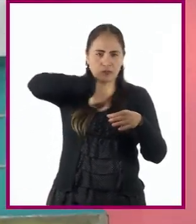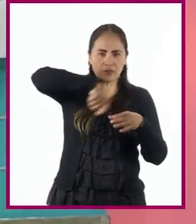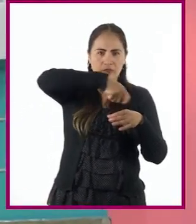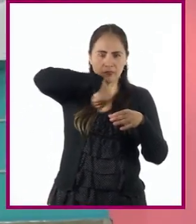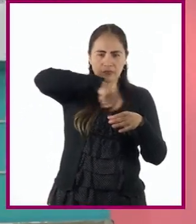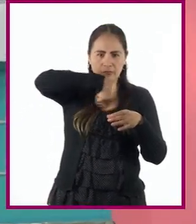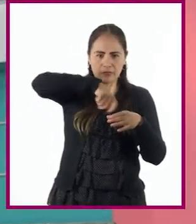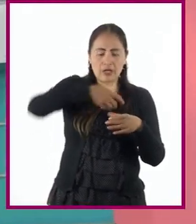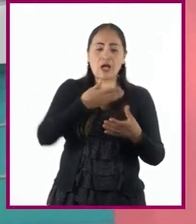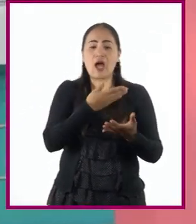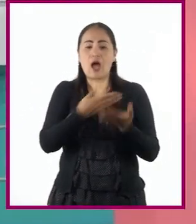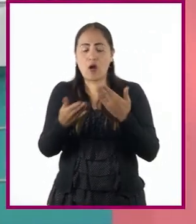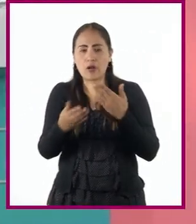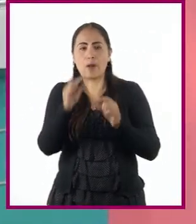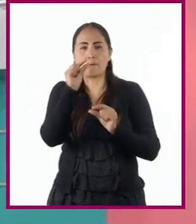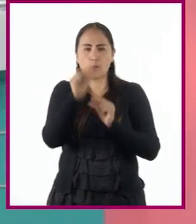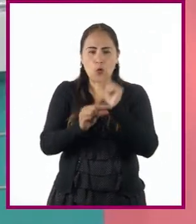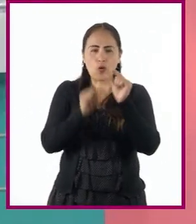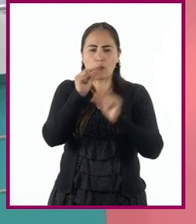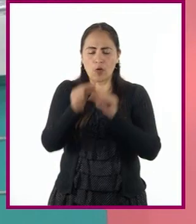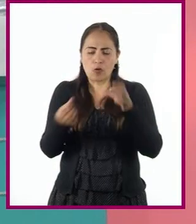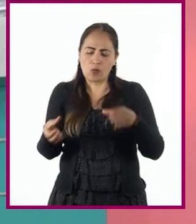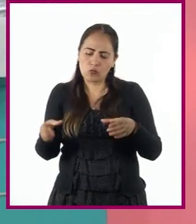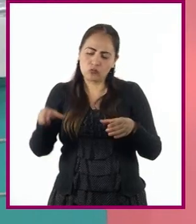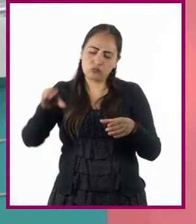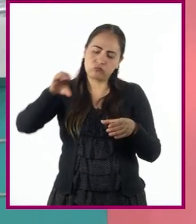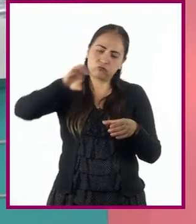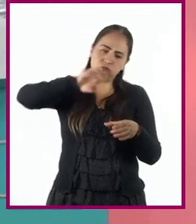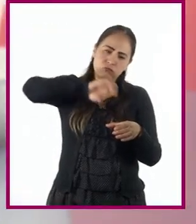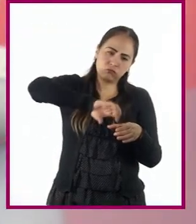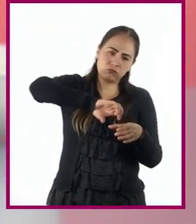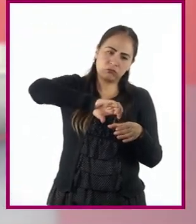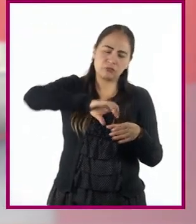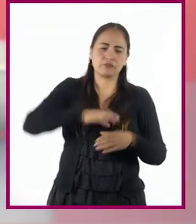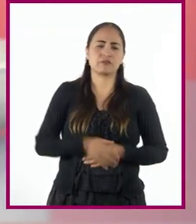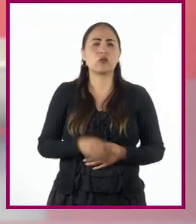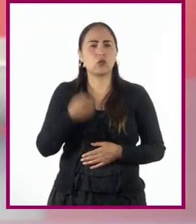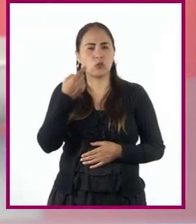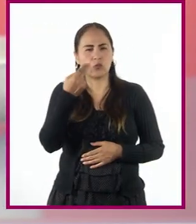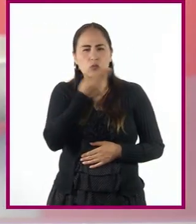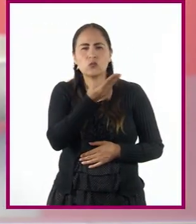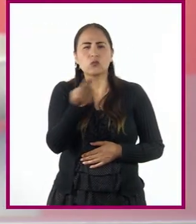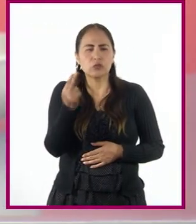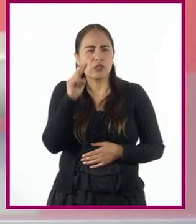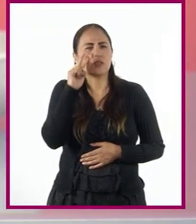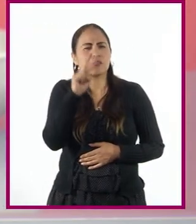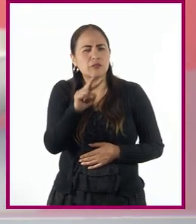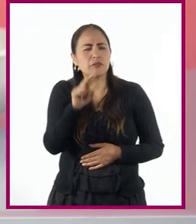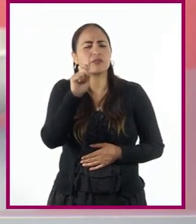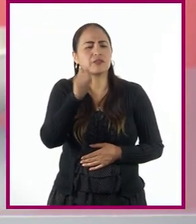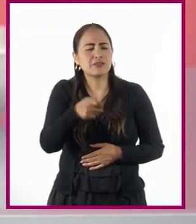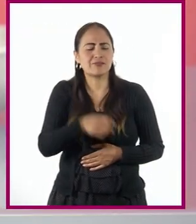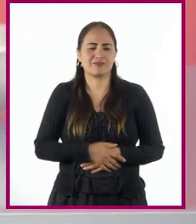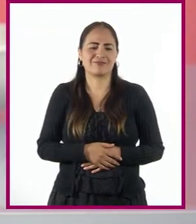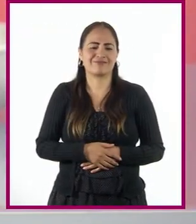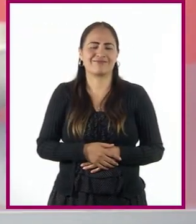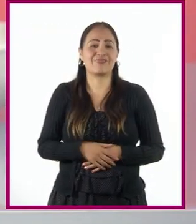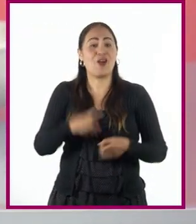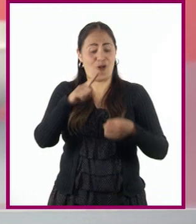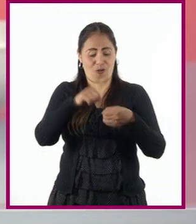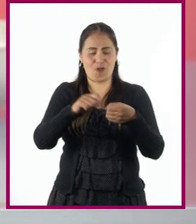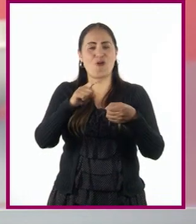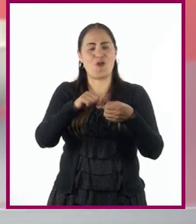Ahora agregamos poco a poco la infusión. ¿Qué observan? Así es, un cambio de